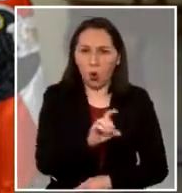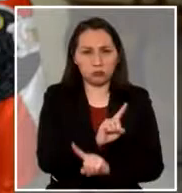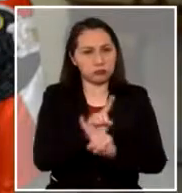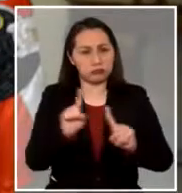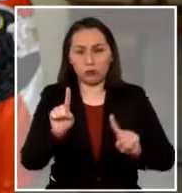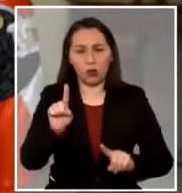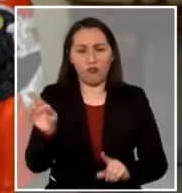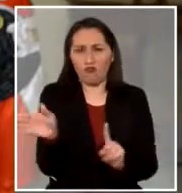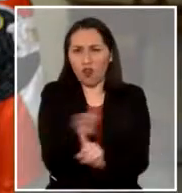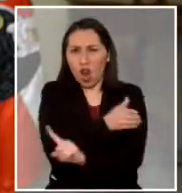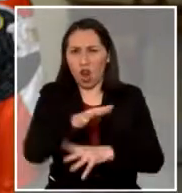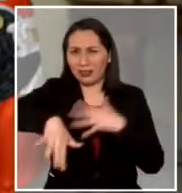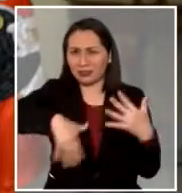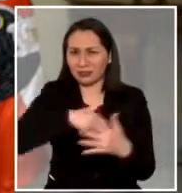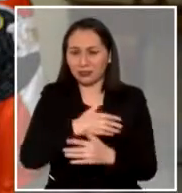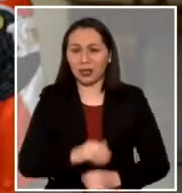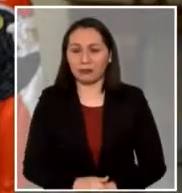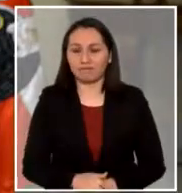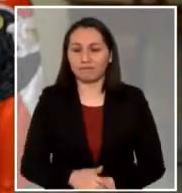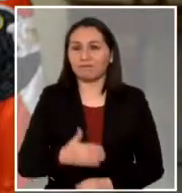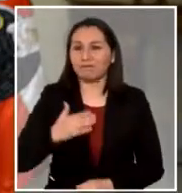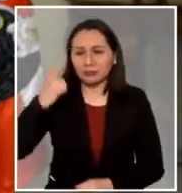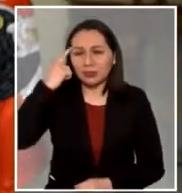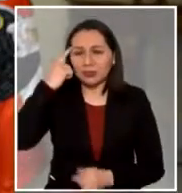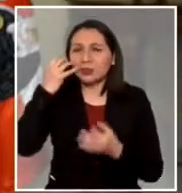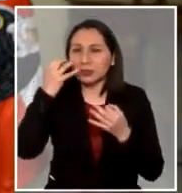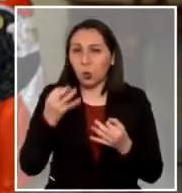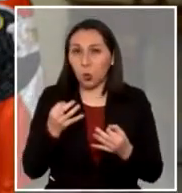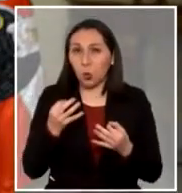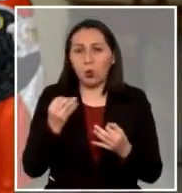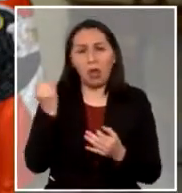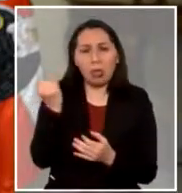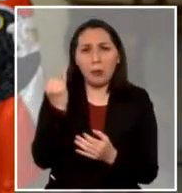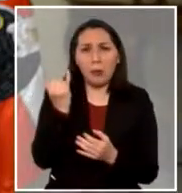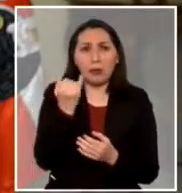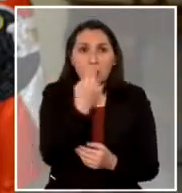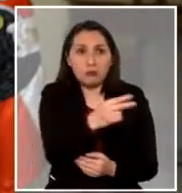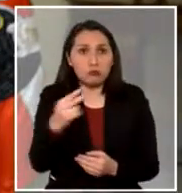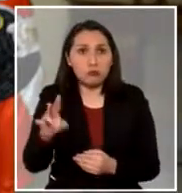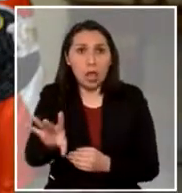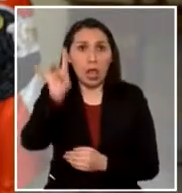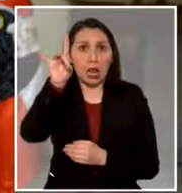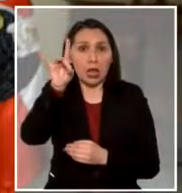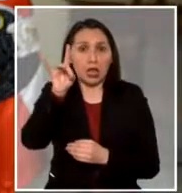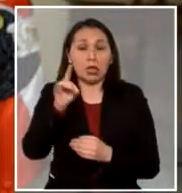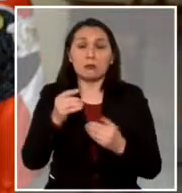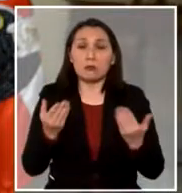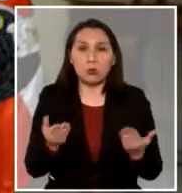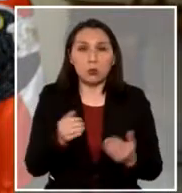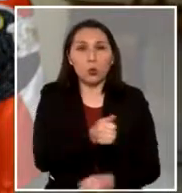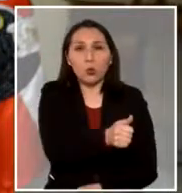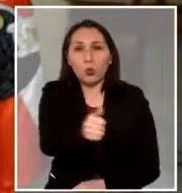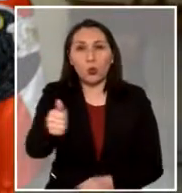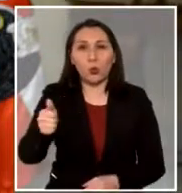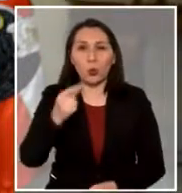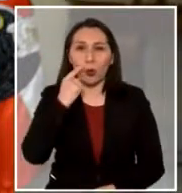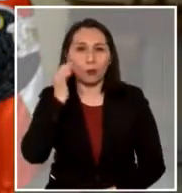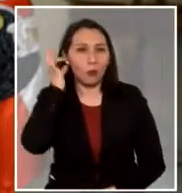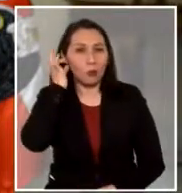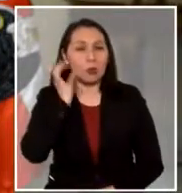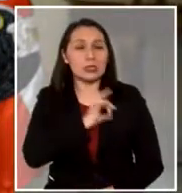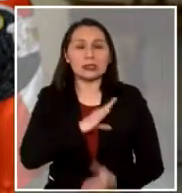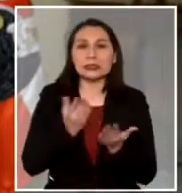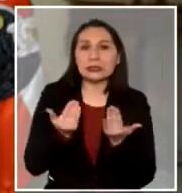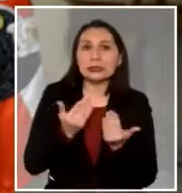violencia estoy seguro independiente de la opción de cada cual es lo que todos y todas las chilenas